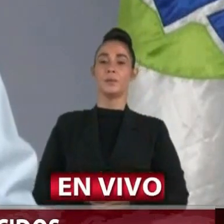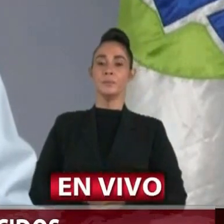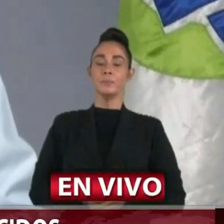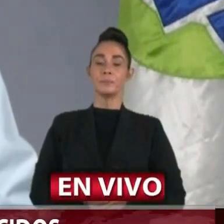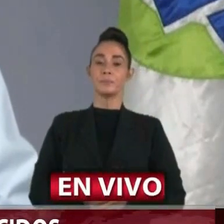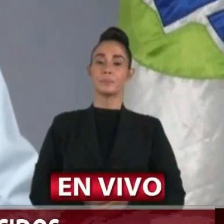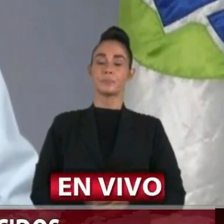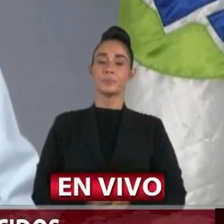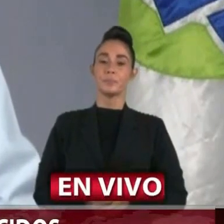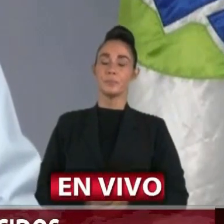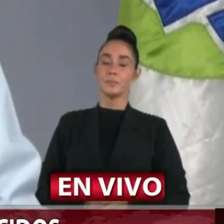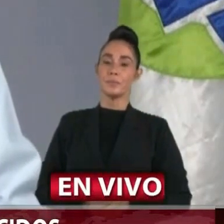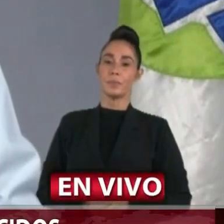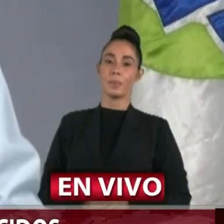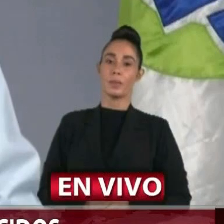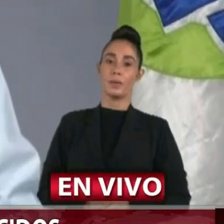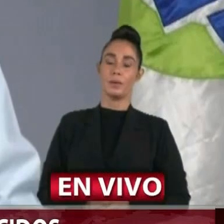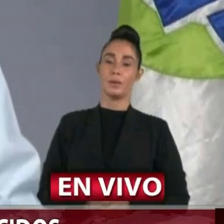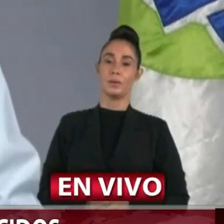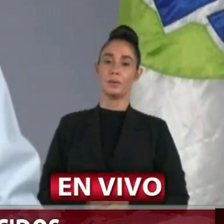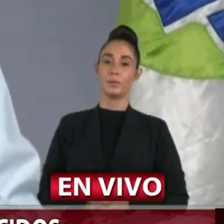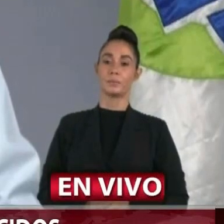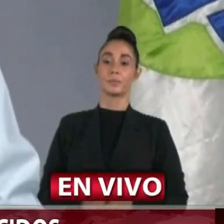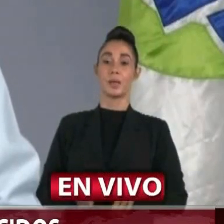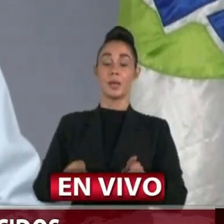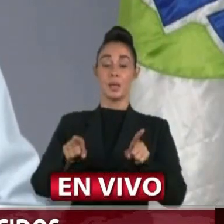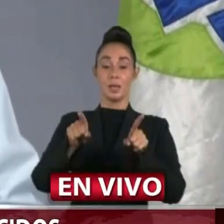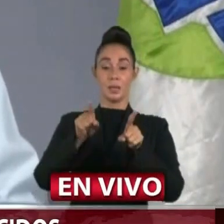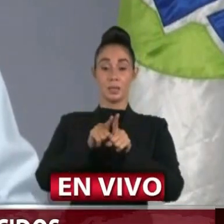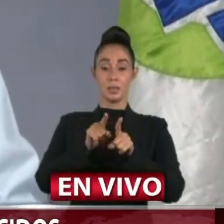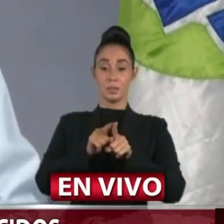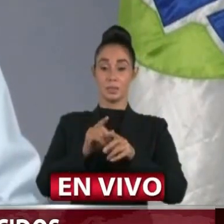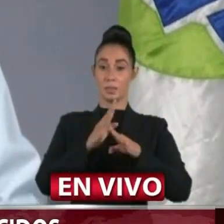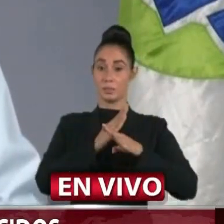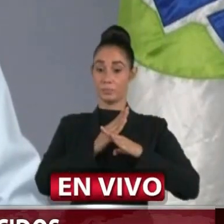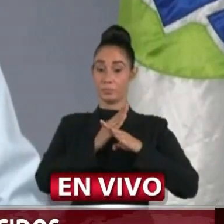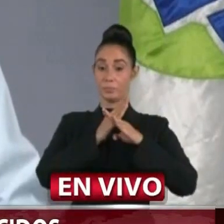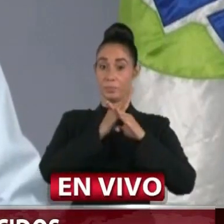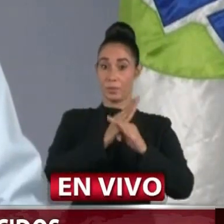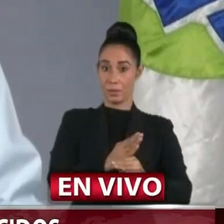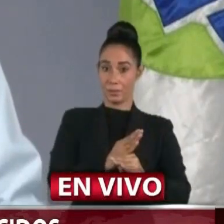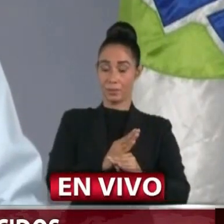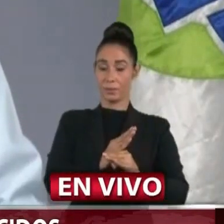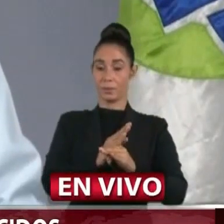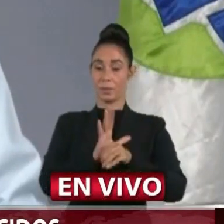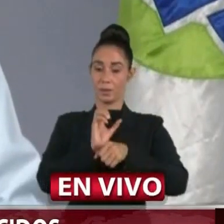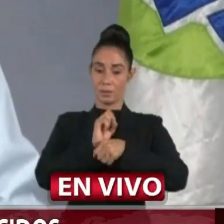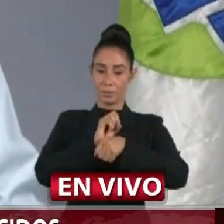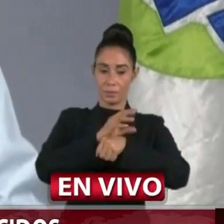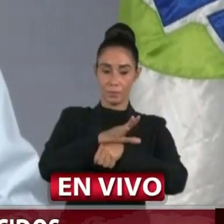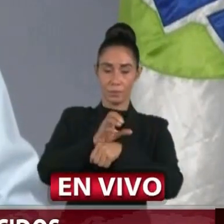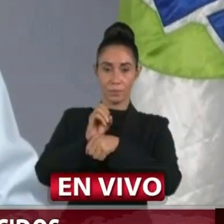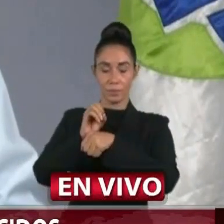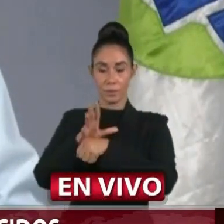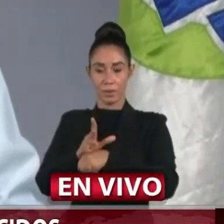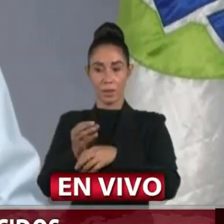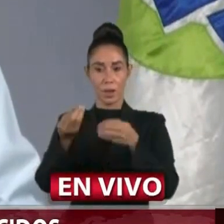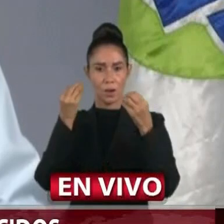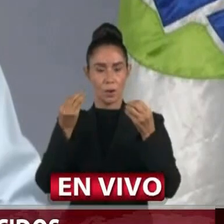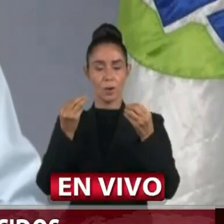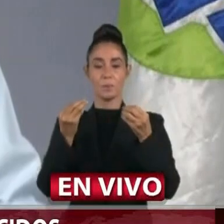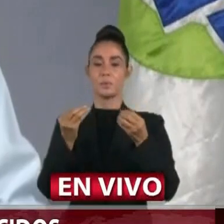medidas estándares de prevención y control de infecciones, realizando las operaciones de